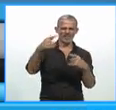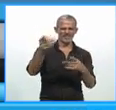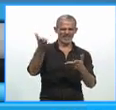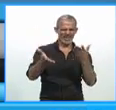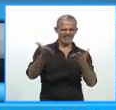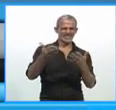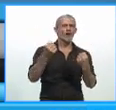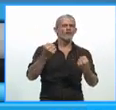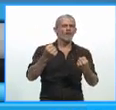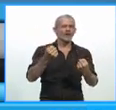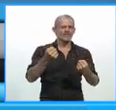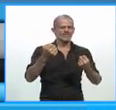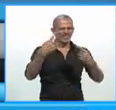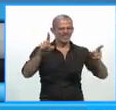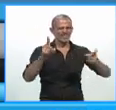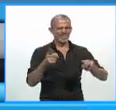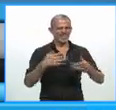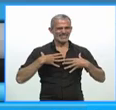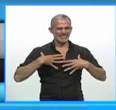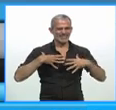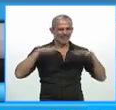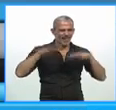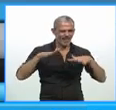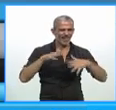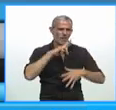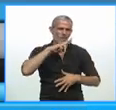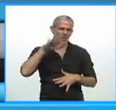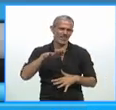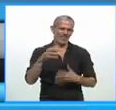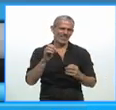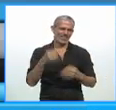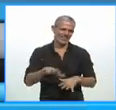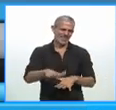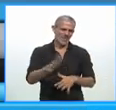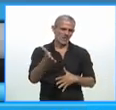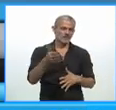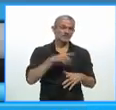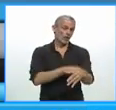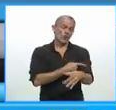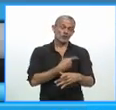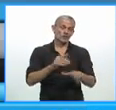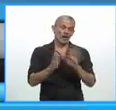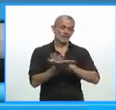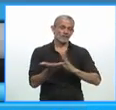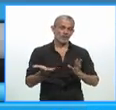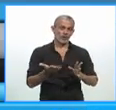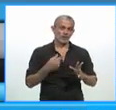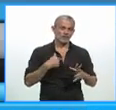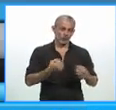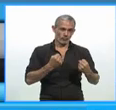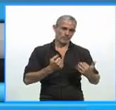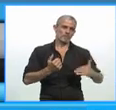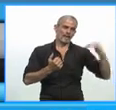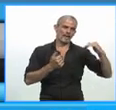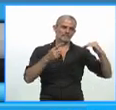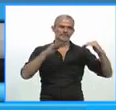en cuanto a potencia, entonces física, ¿no? Y te tenés que acostumbrar a esas cosas y